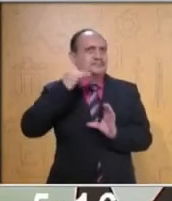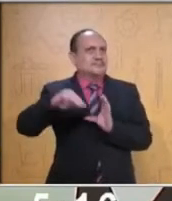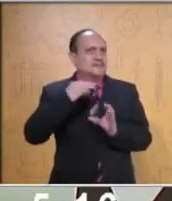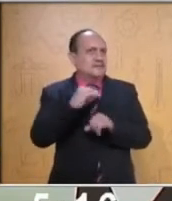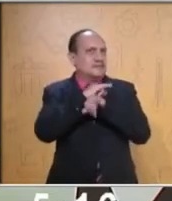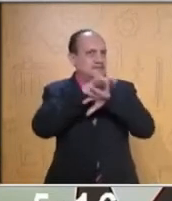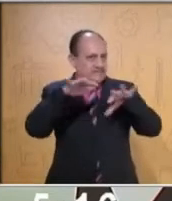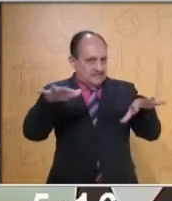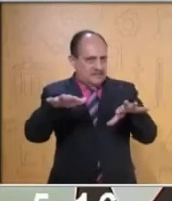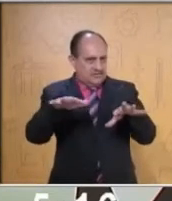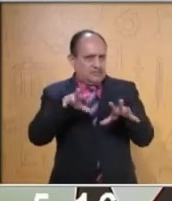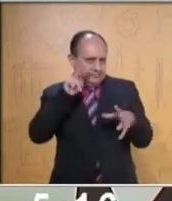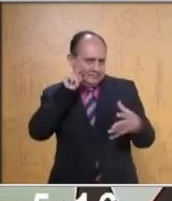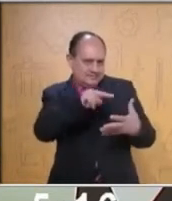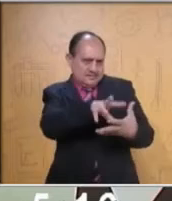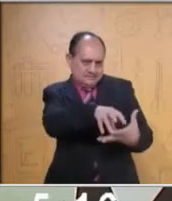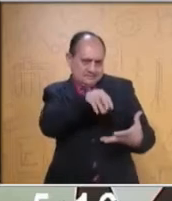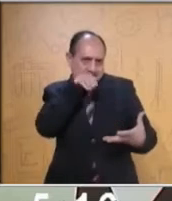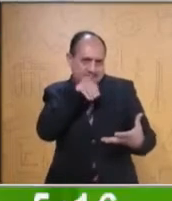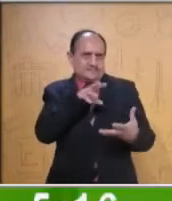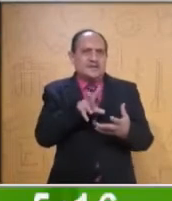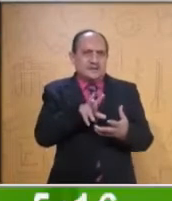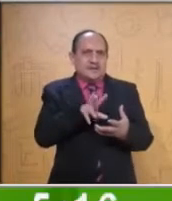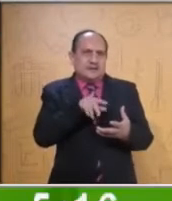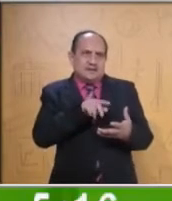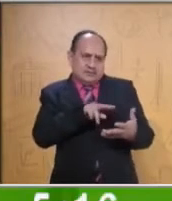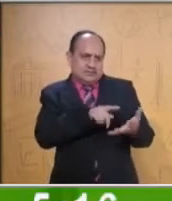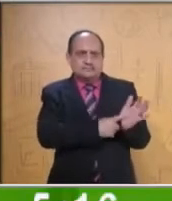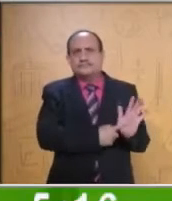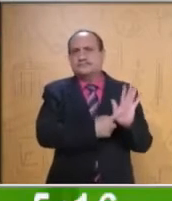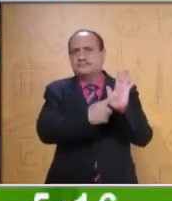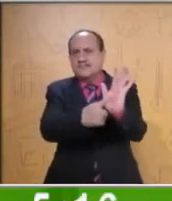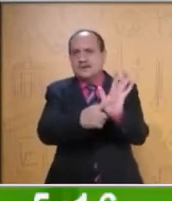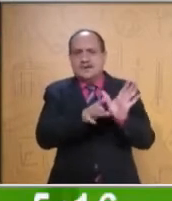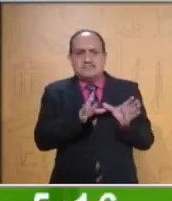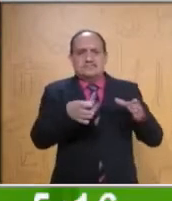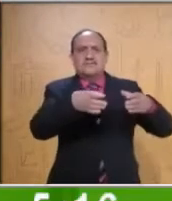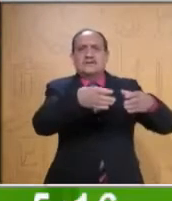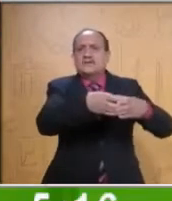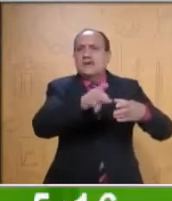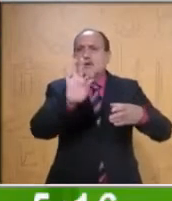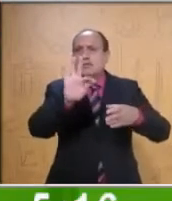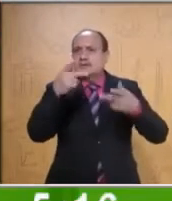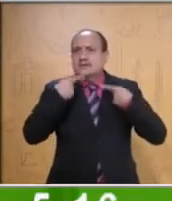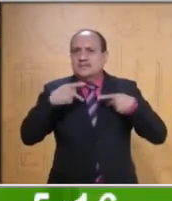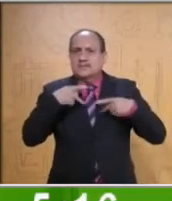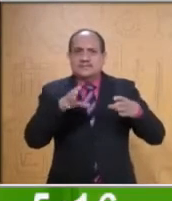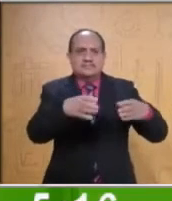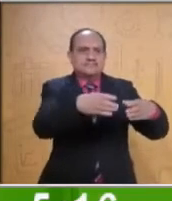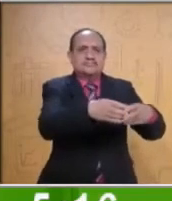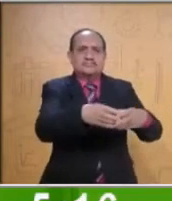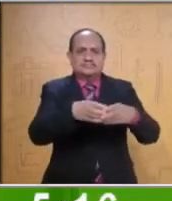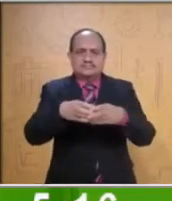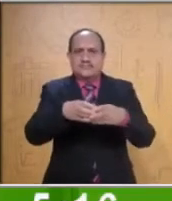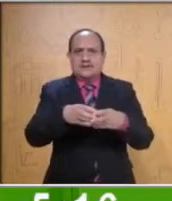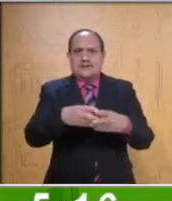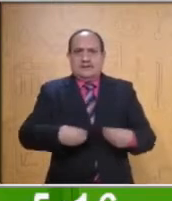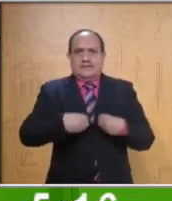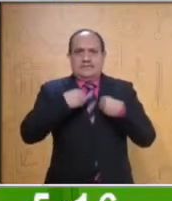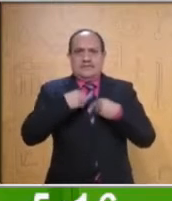información la cual pude rescatar. Yo tomé una muestra de 40 personas. ¿De cuántas personas viven en su